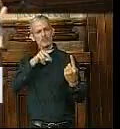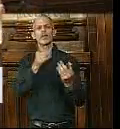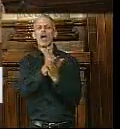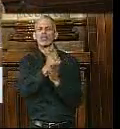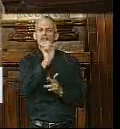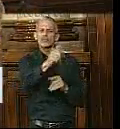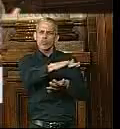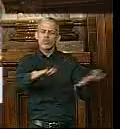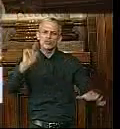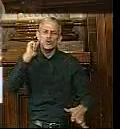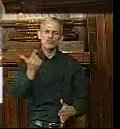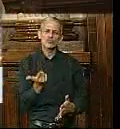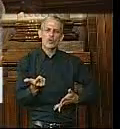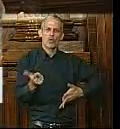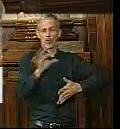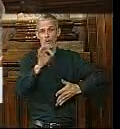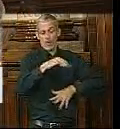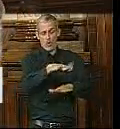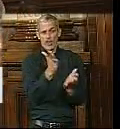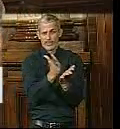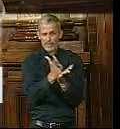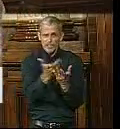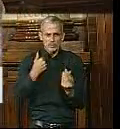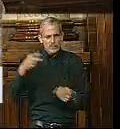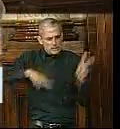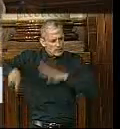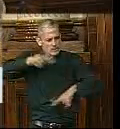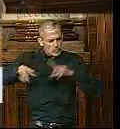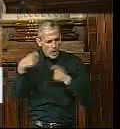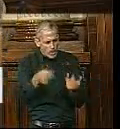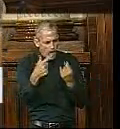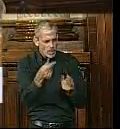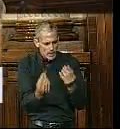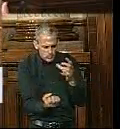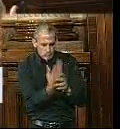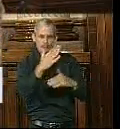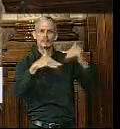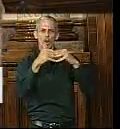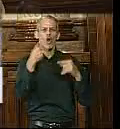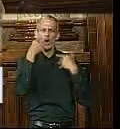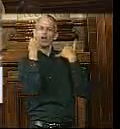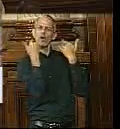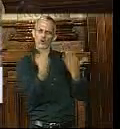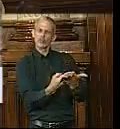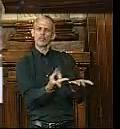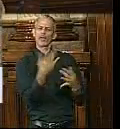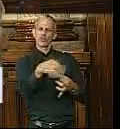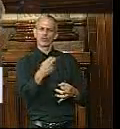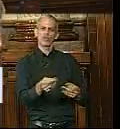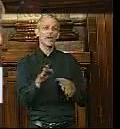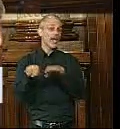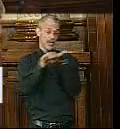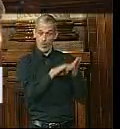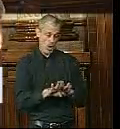de los niños, de tantos derechos que buscamos construir, que buscamos que sean reconocidos, la